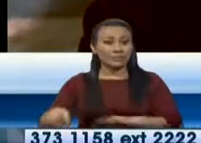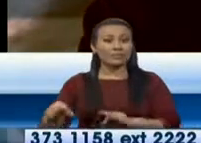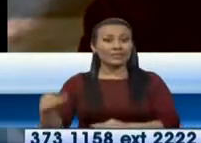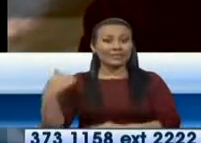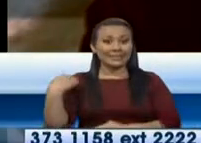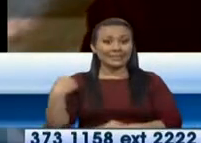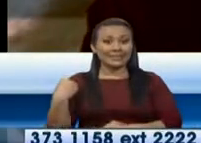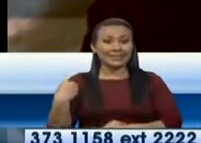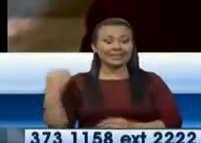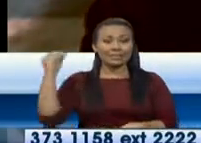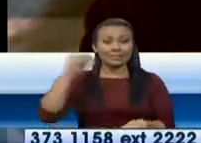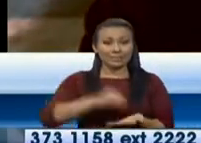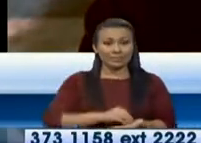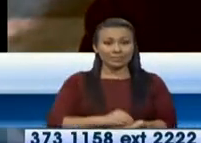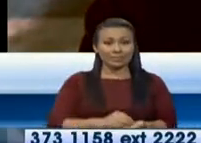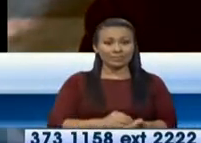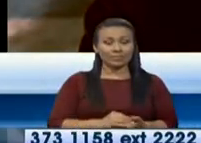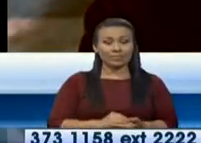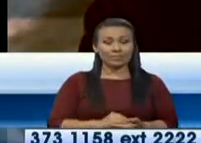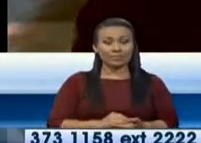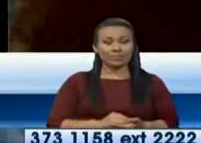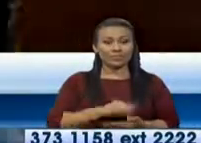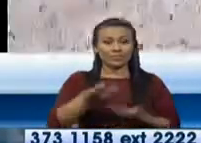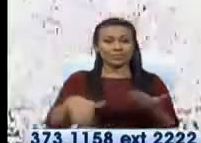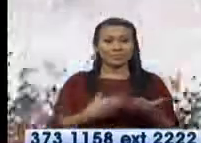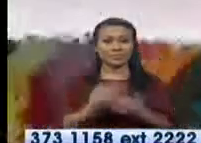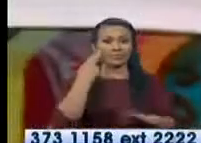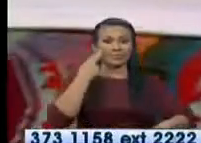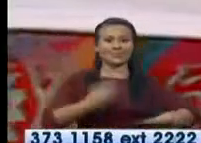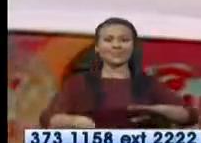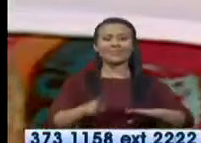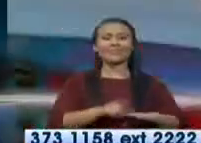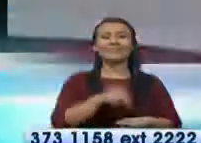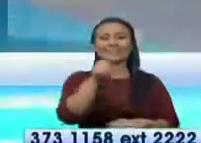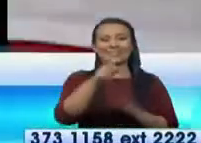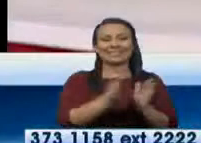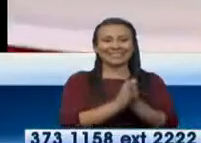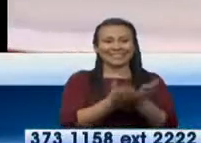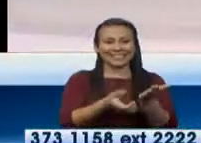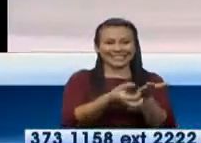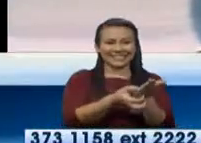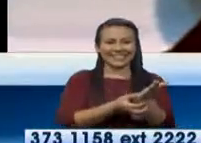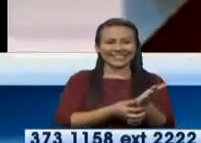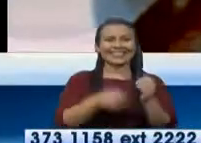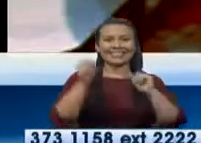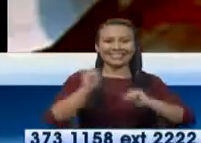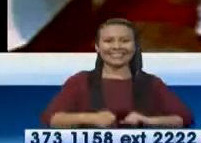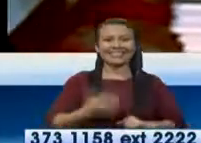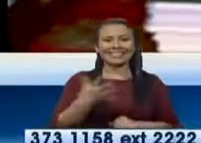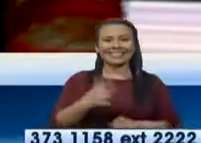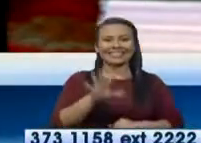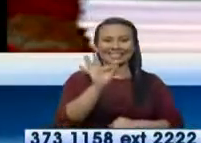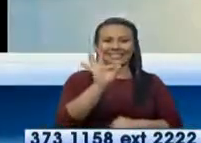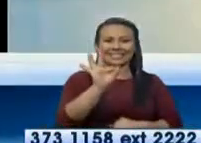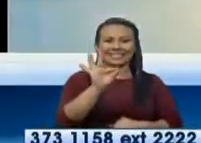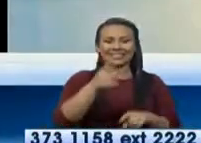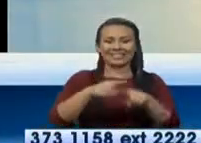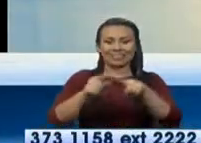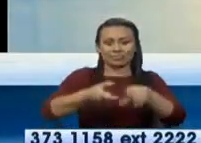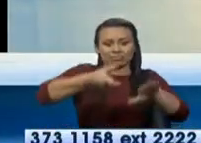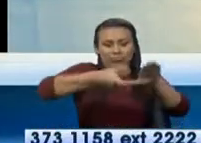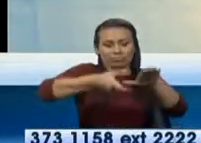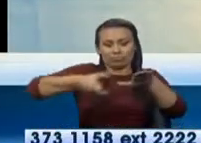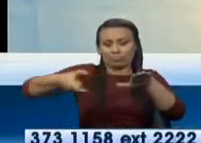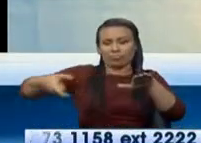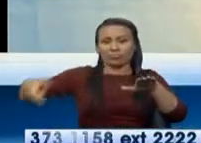un reenfoque a nivel nacional. El catálogo de iconografía, que comprende alrededor de 9 tomos, fue preparado